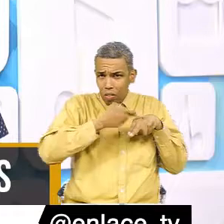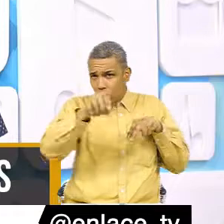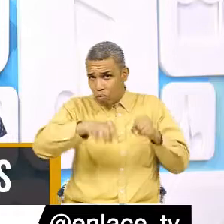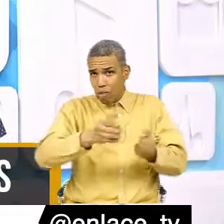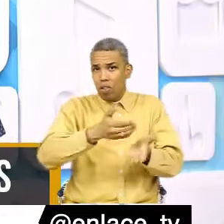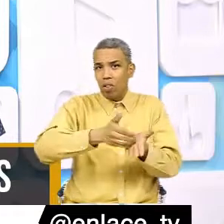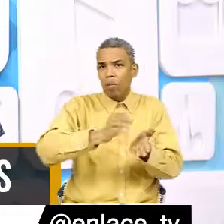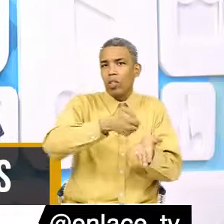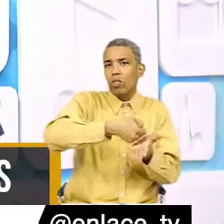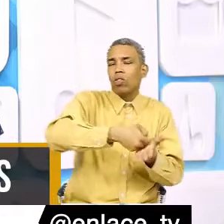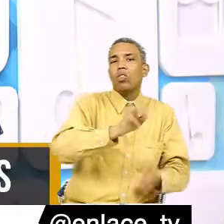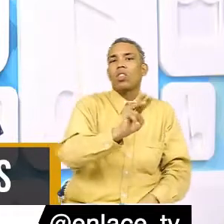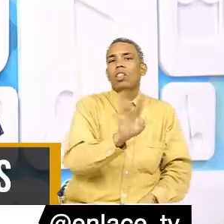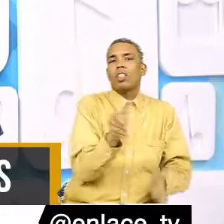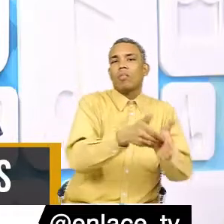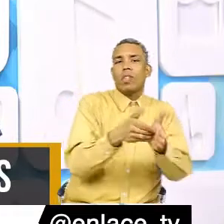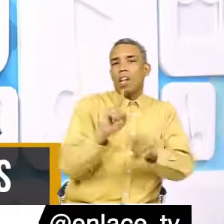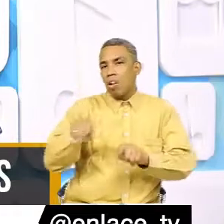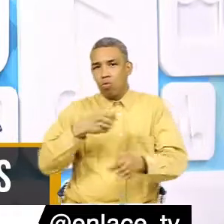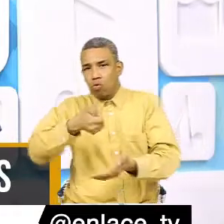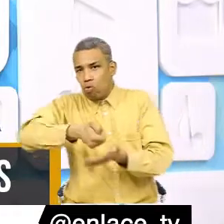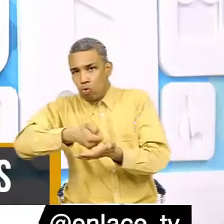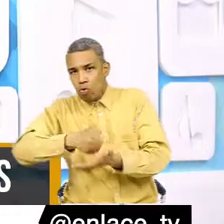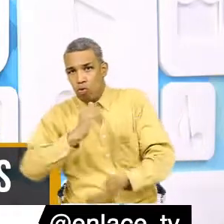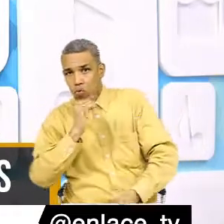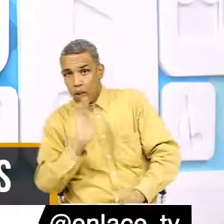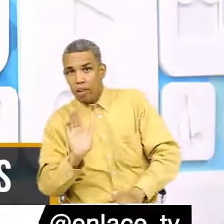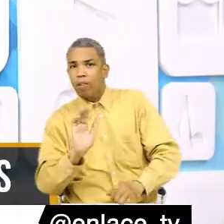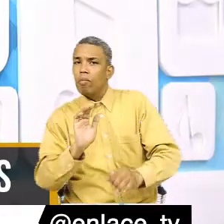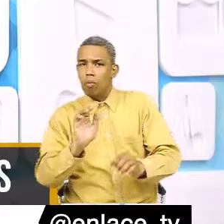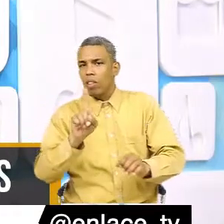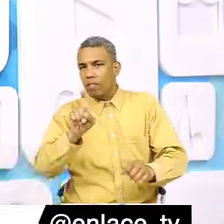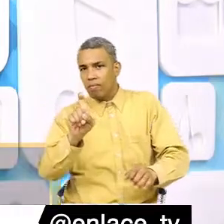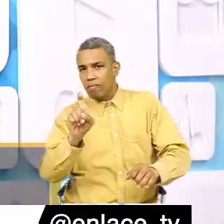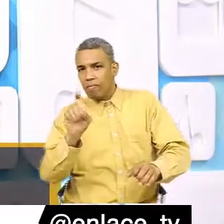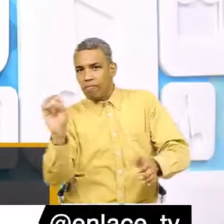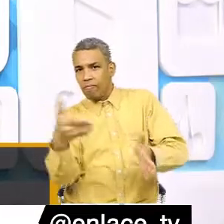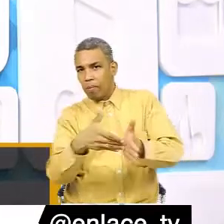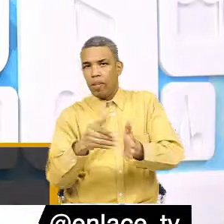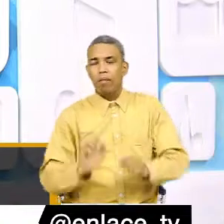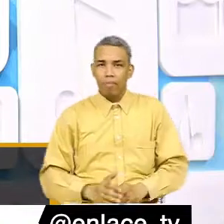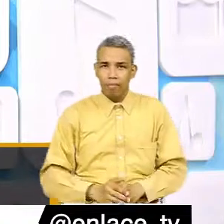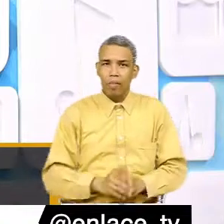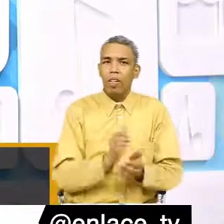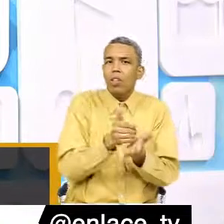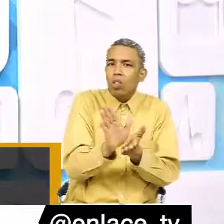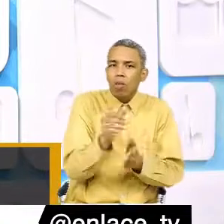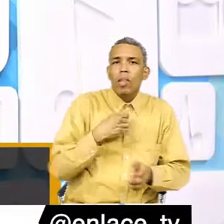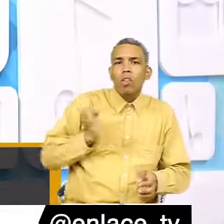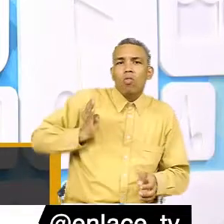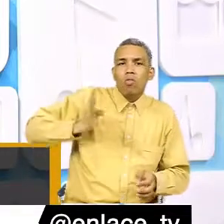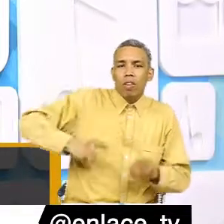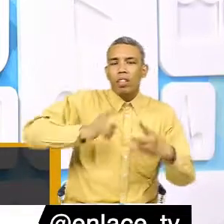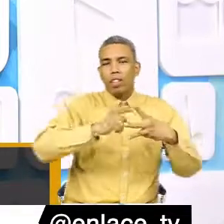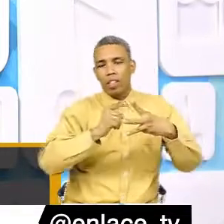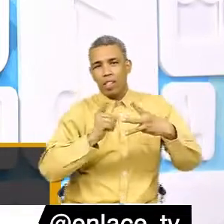pesos y 60 mil pesos para particulares. Puntos de venta, disco de oro, Club Infantas y Copa